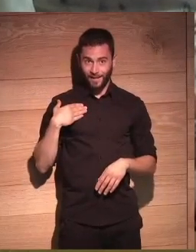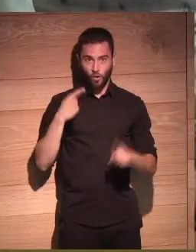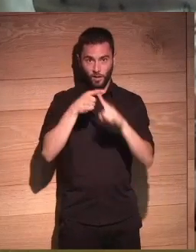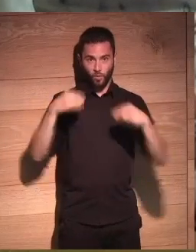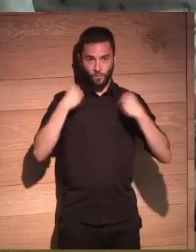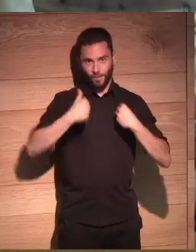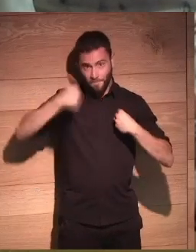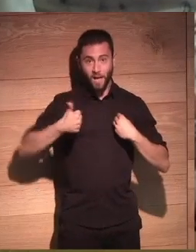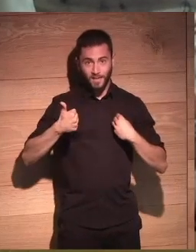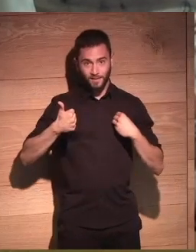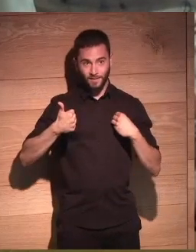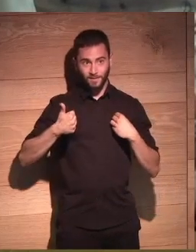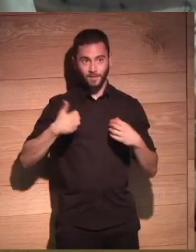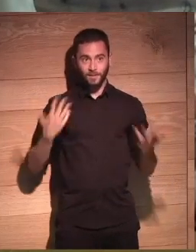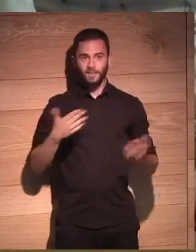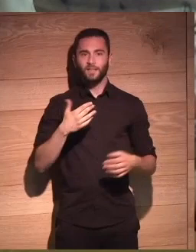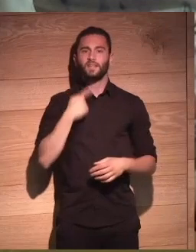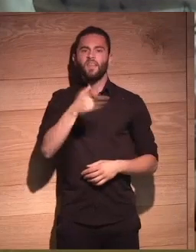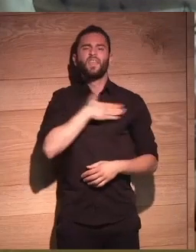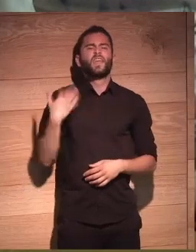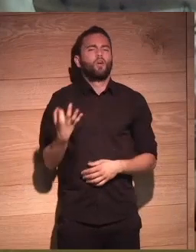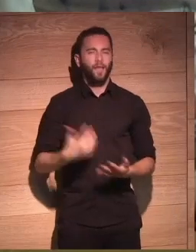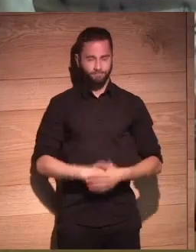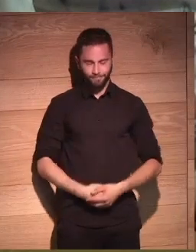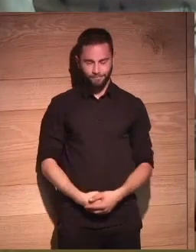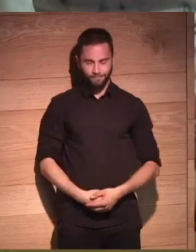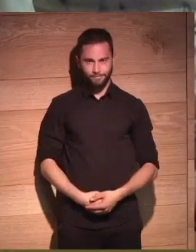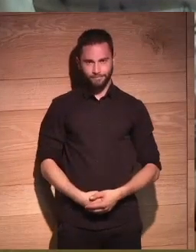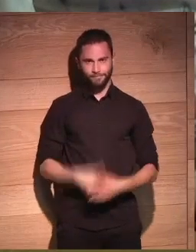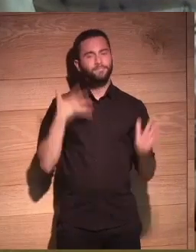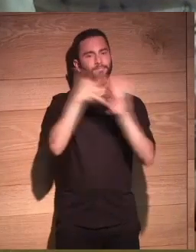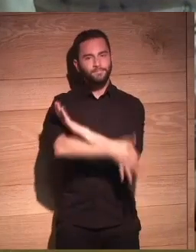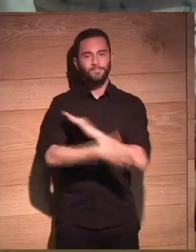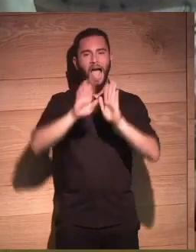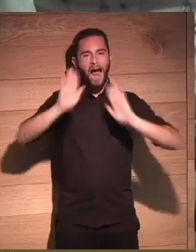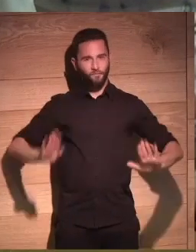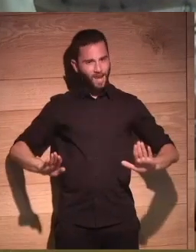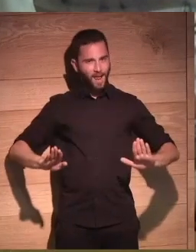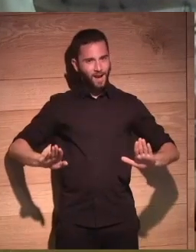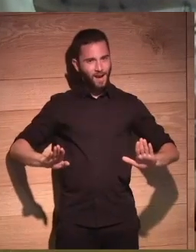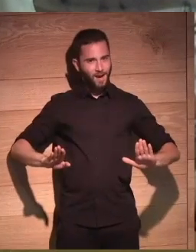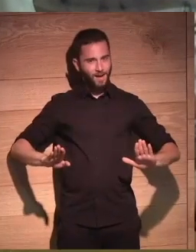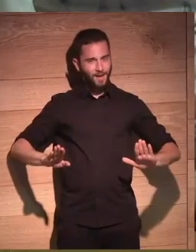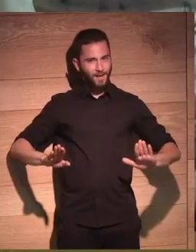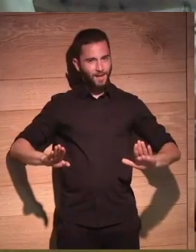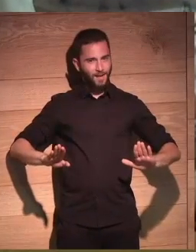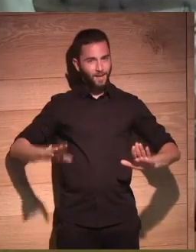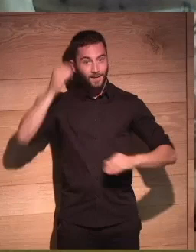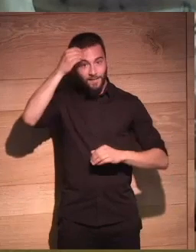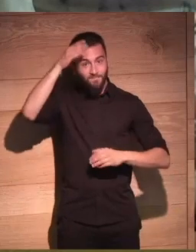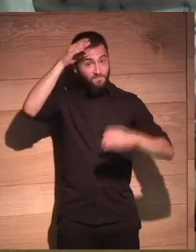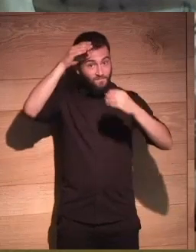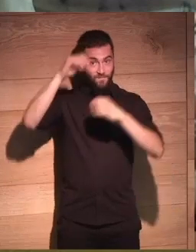disfrutarlo más. ¿Qué quiero decir con esto? Lo que quiero decir es que al final la sabiduría